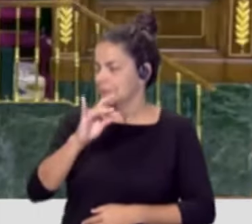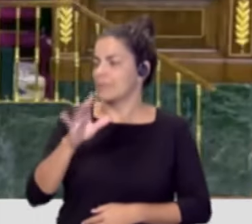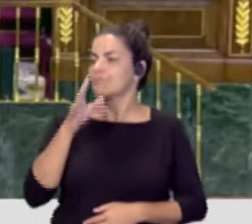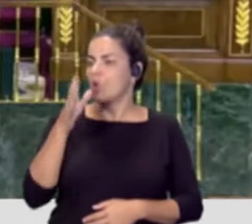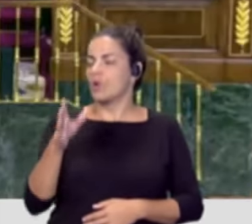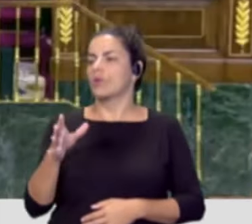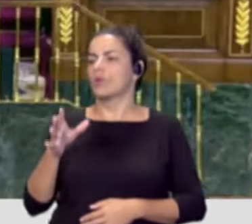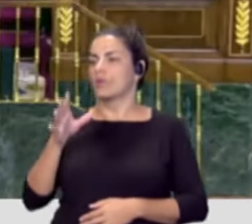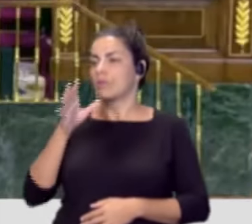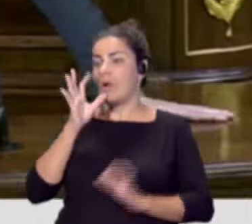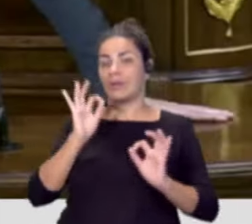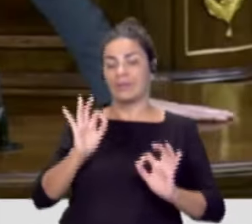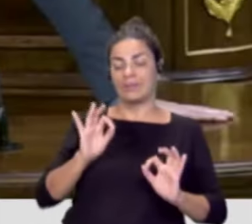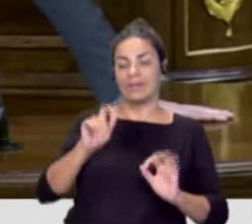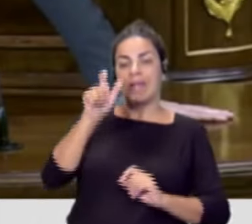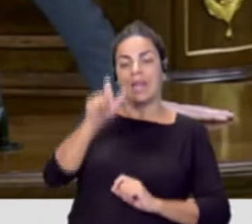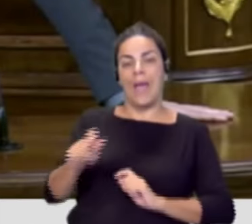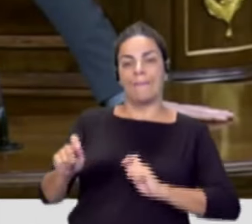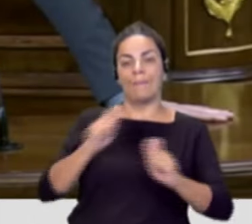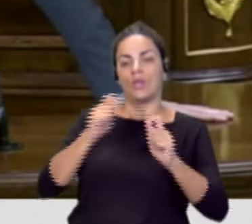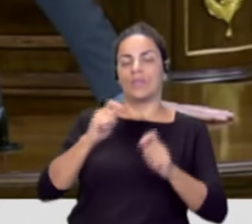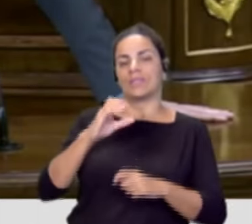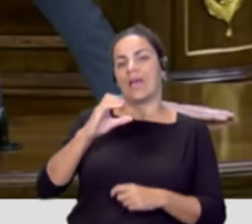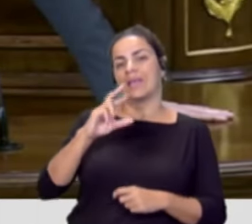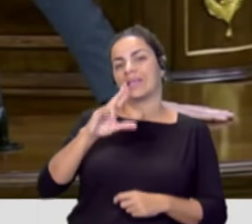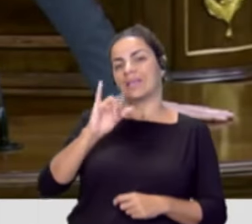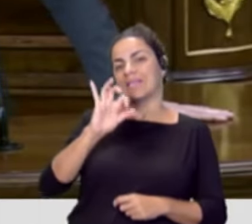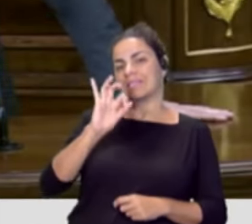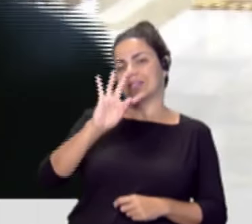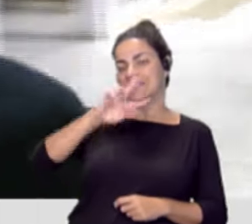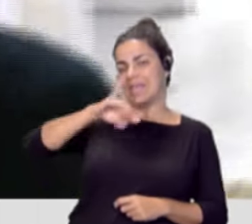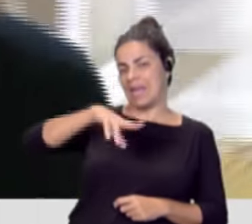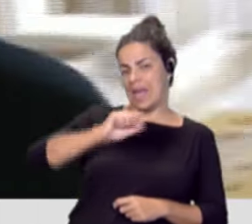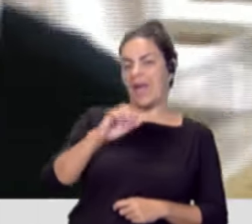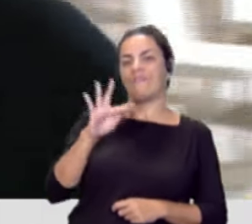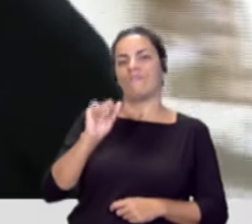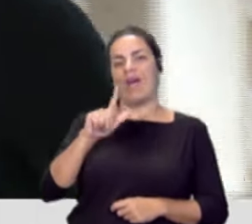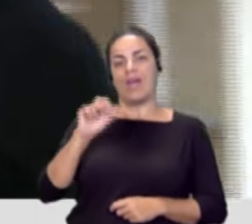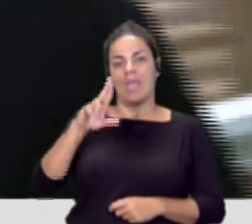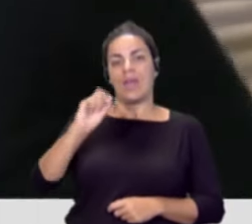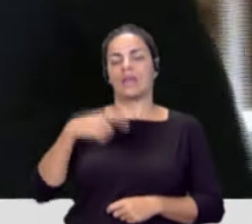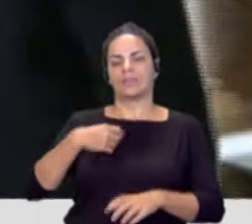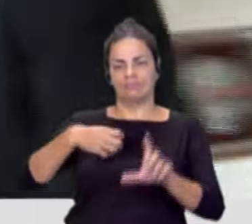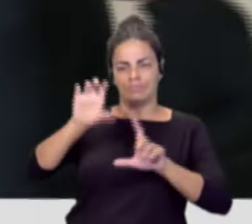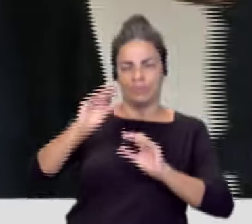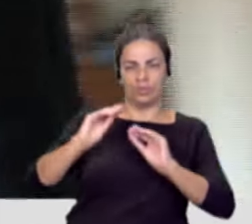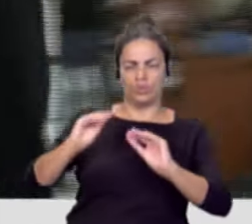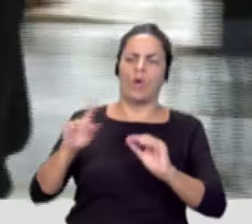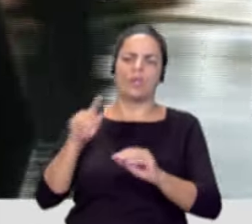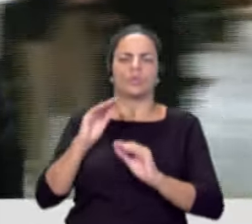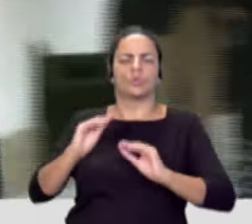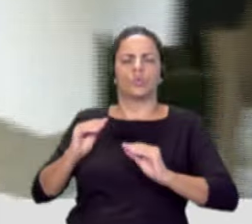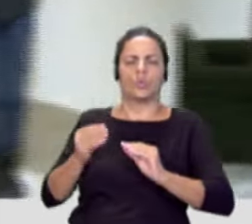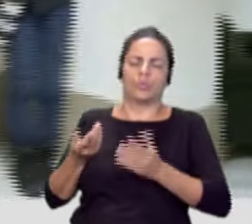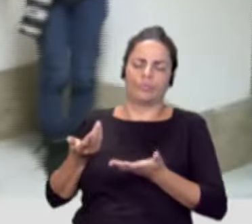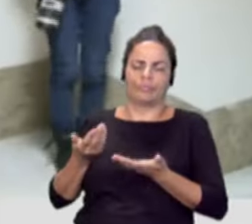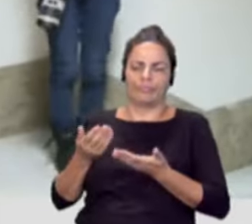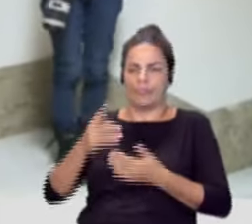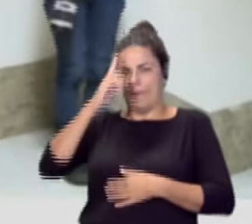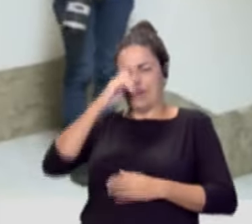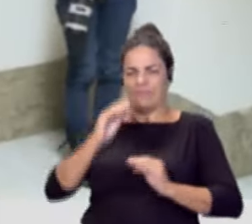una publicación que hizo la periodista Cristina Fallarás, que tiene un canal de donde las mujeres anónimamente pues cuentan este tipo